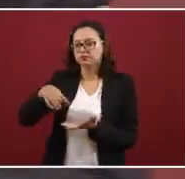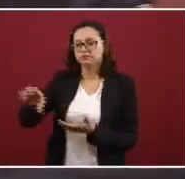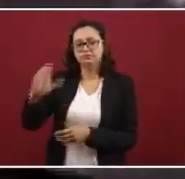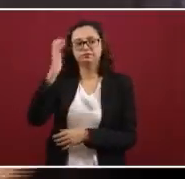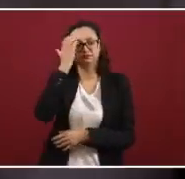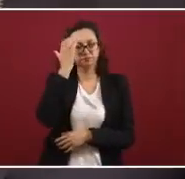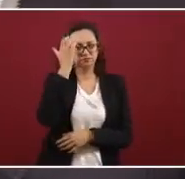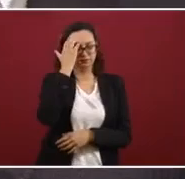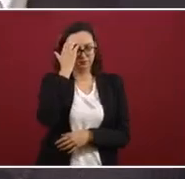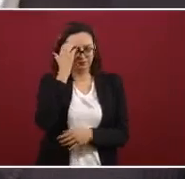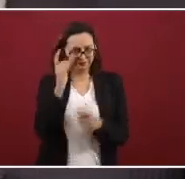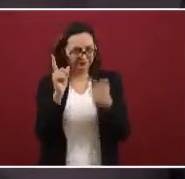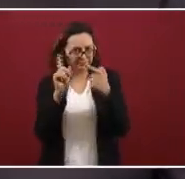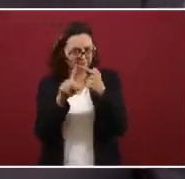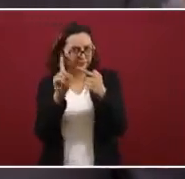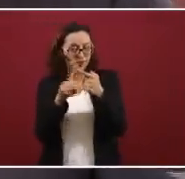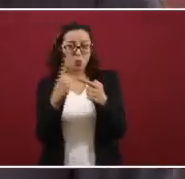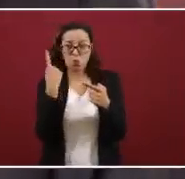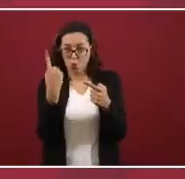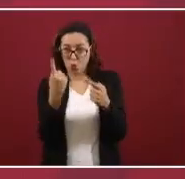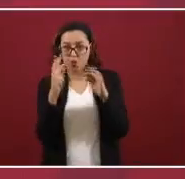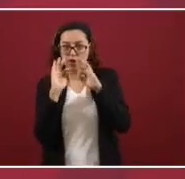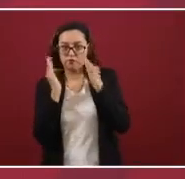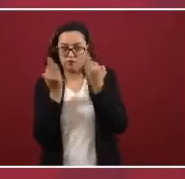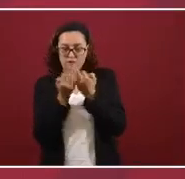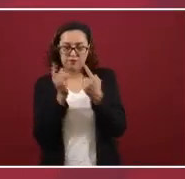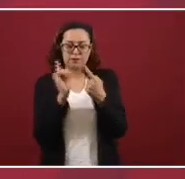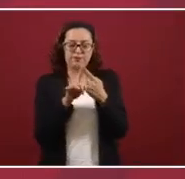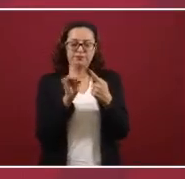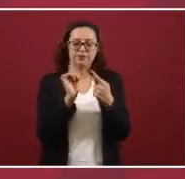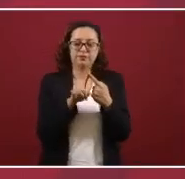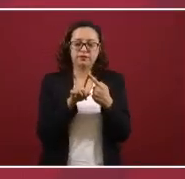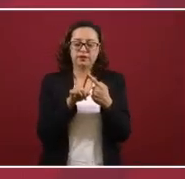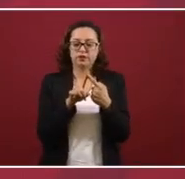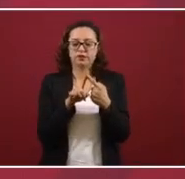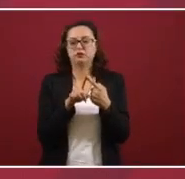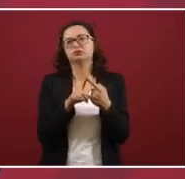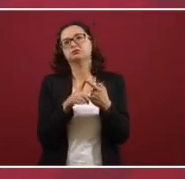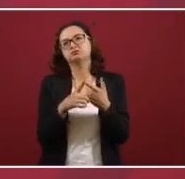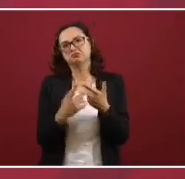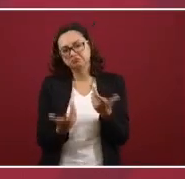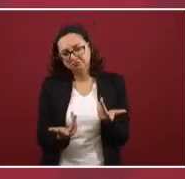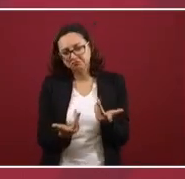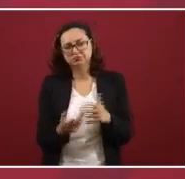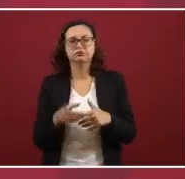una manera de hacerlo, pues que incluye